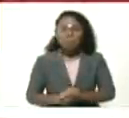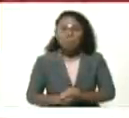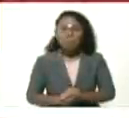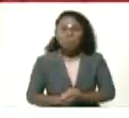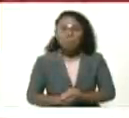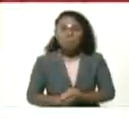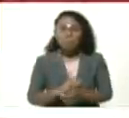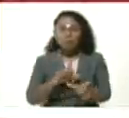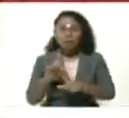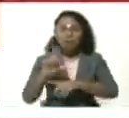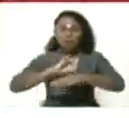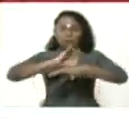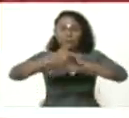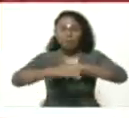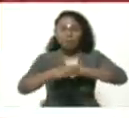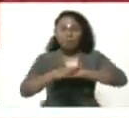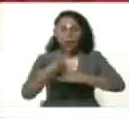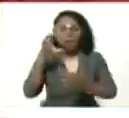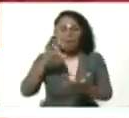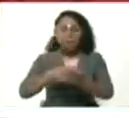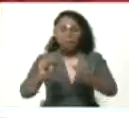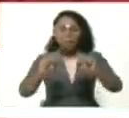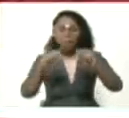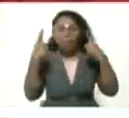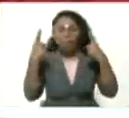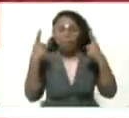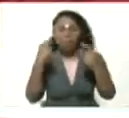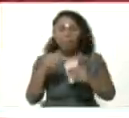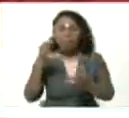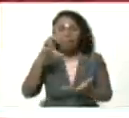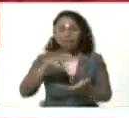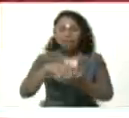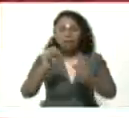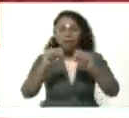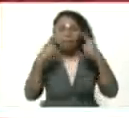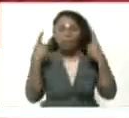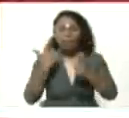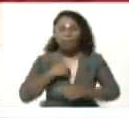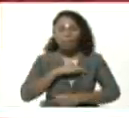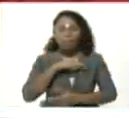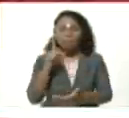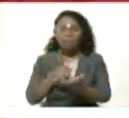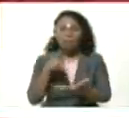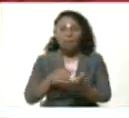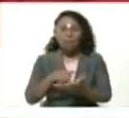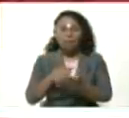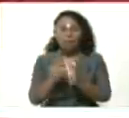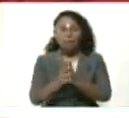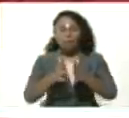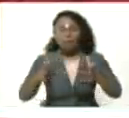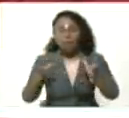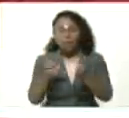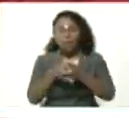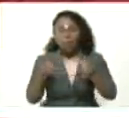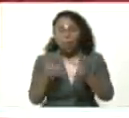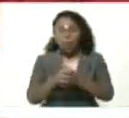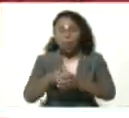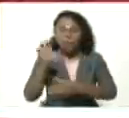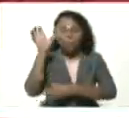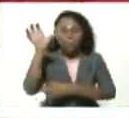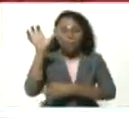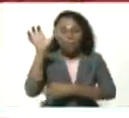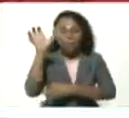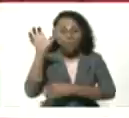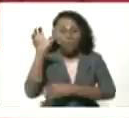Listo del Tamacuro. Estado La Guaira. Estado La Guaira, nuestro candidato, el candidato del Gran Bloque de la Patria,